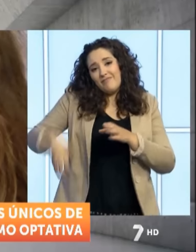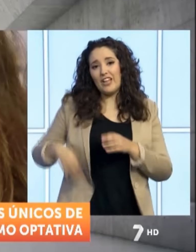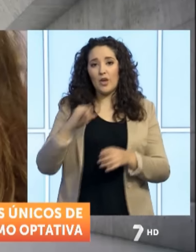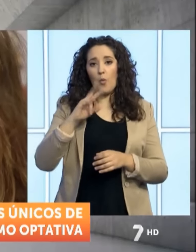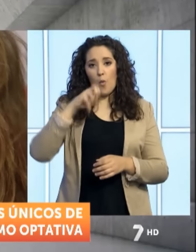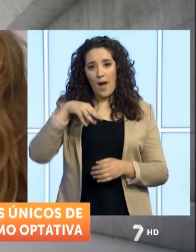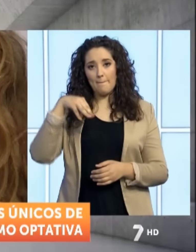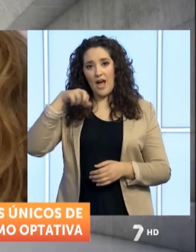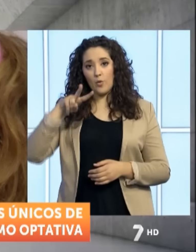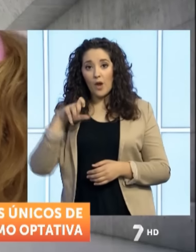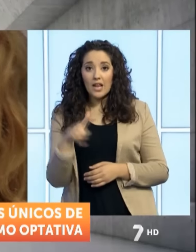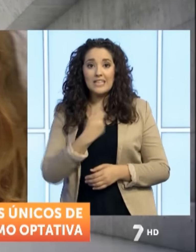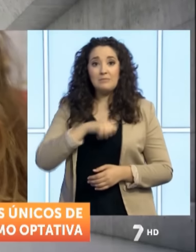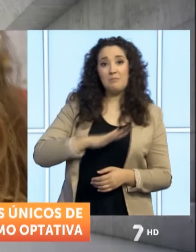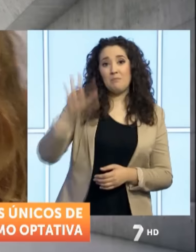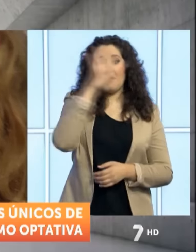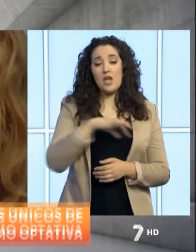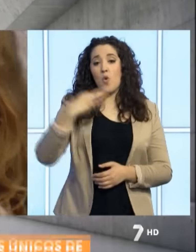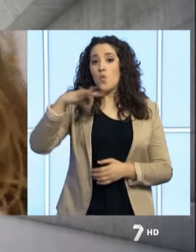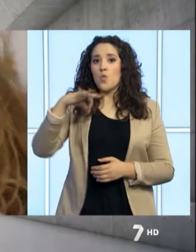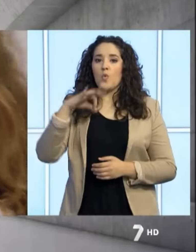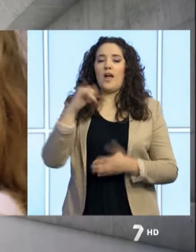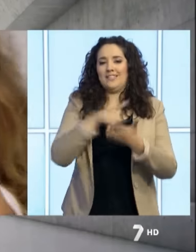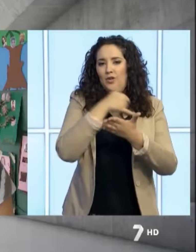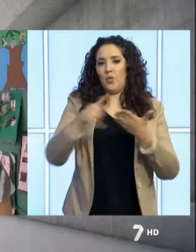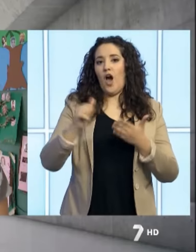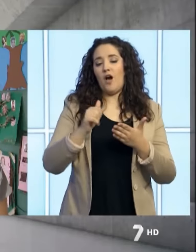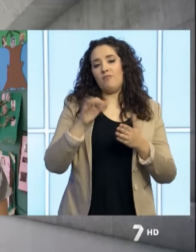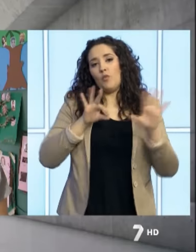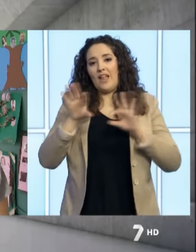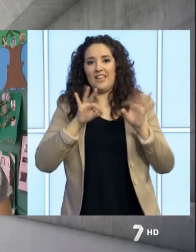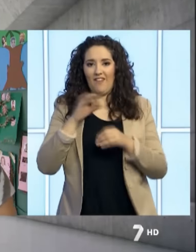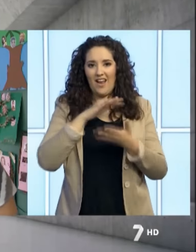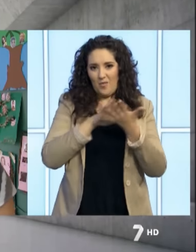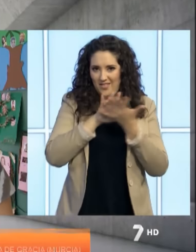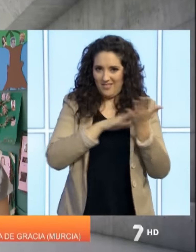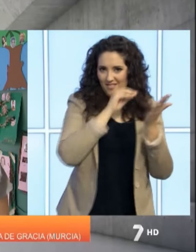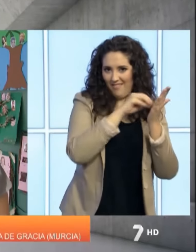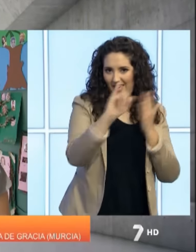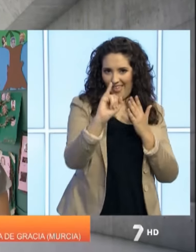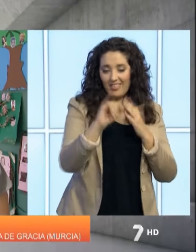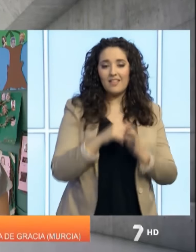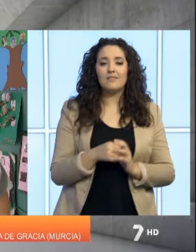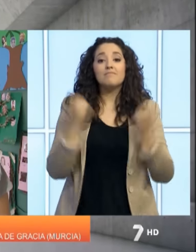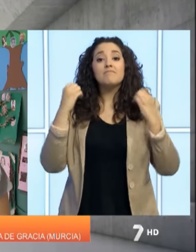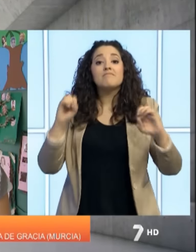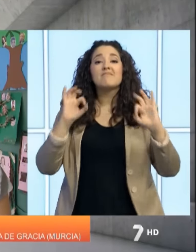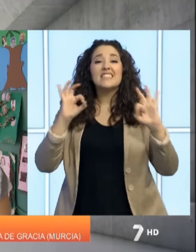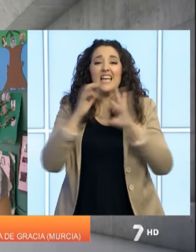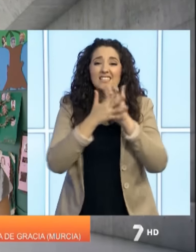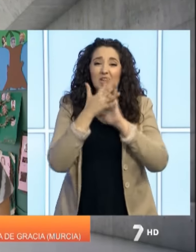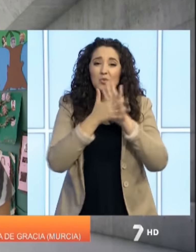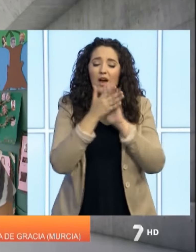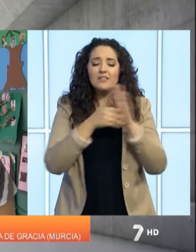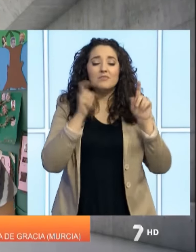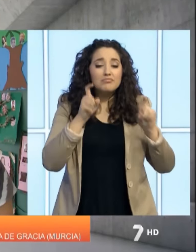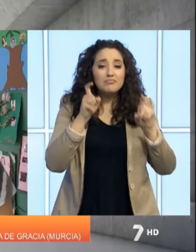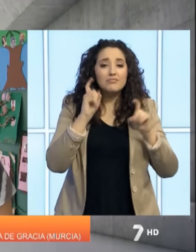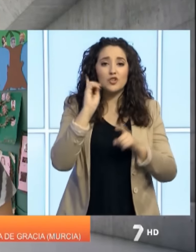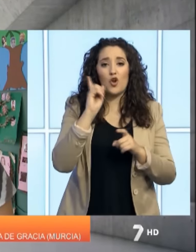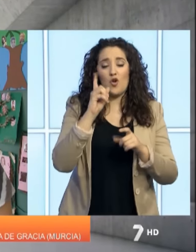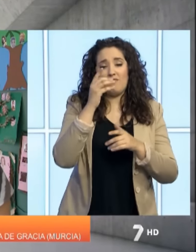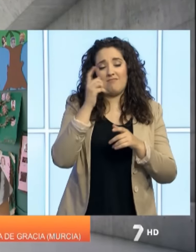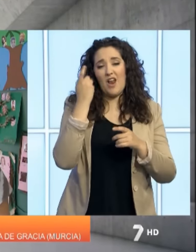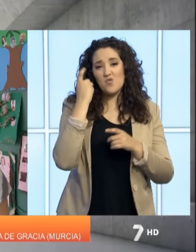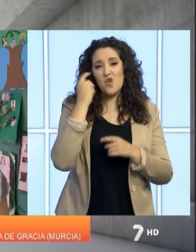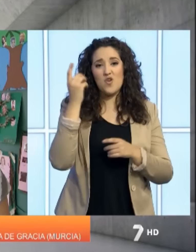de España que incluyen como asignatura optativa la lengua de signos. Que la asignatura solamente se da con los alumnos con discapacidad auditiva. En el resto de